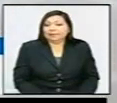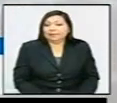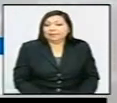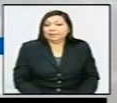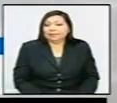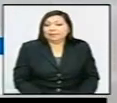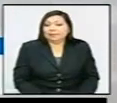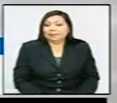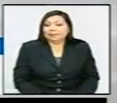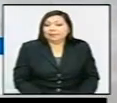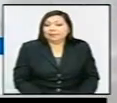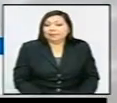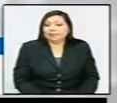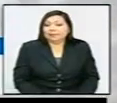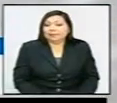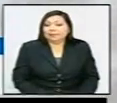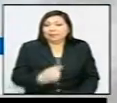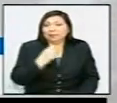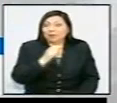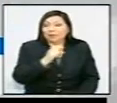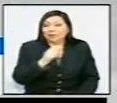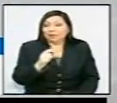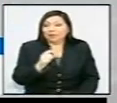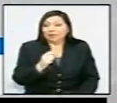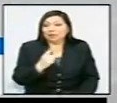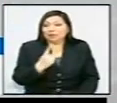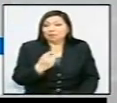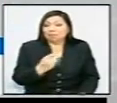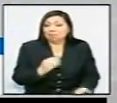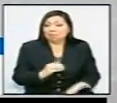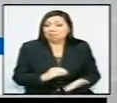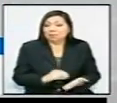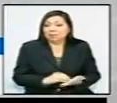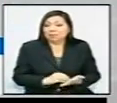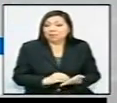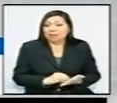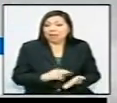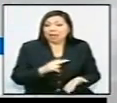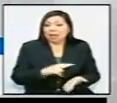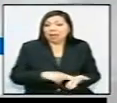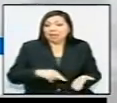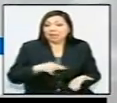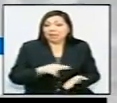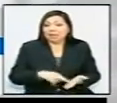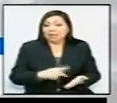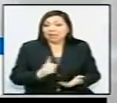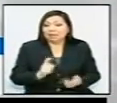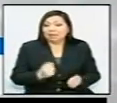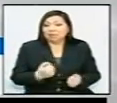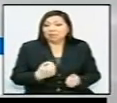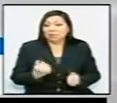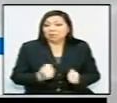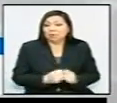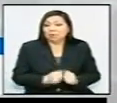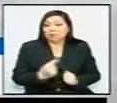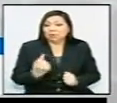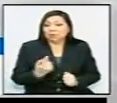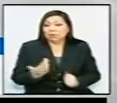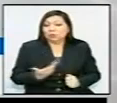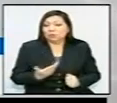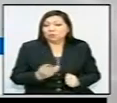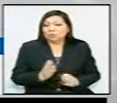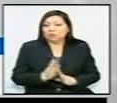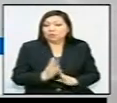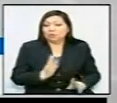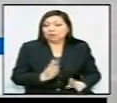De la empresa. Y hace un año que pasó, decimos, este alquiler, y todavía estamos con esa